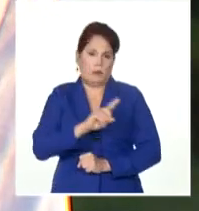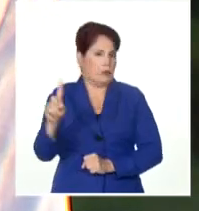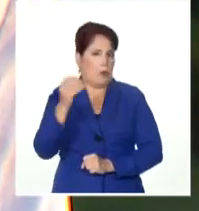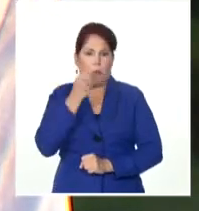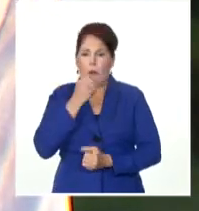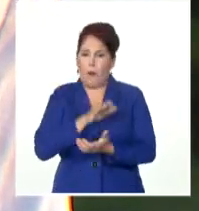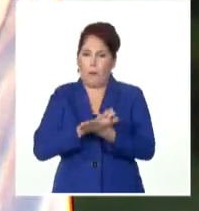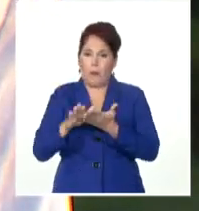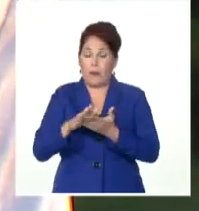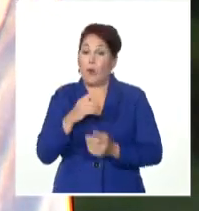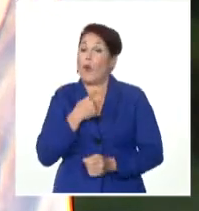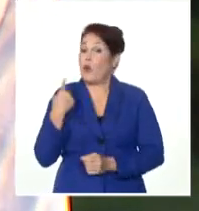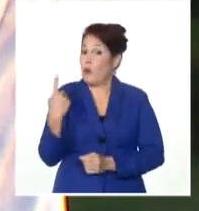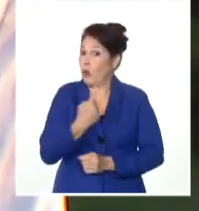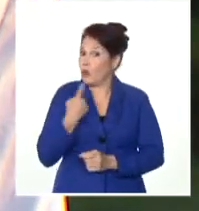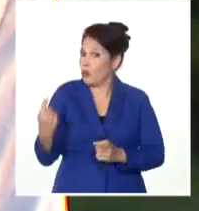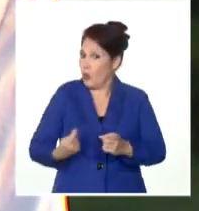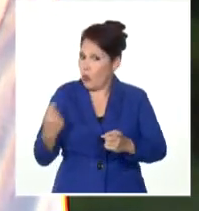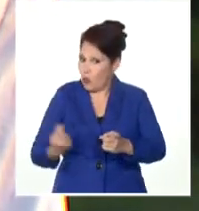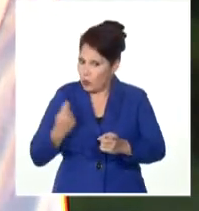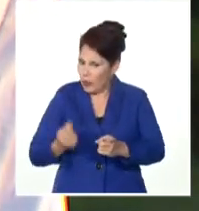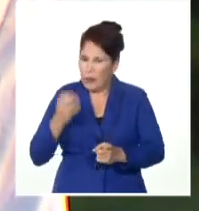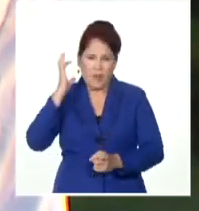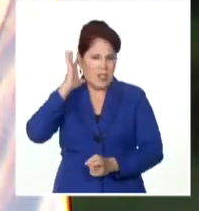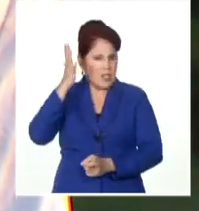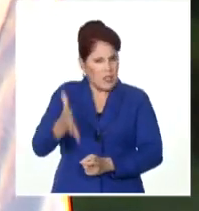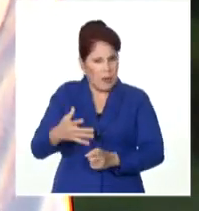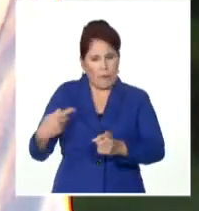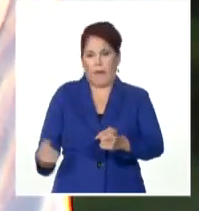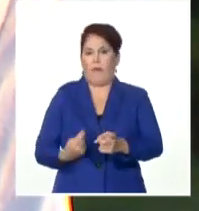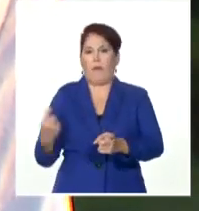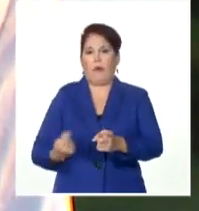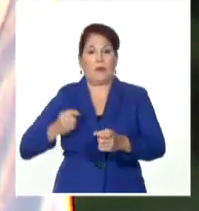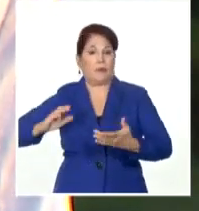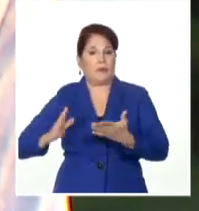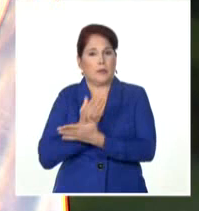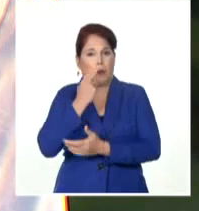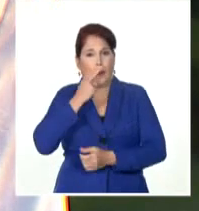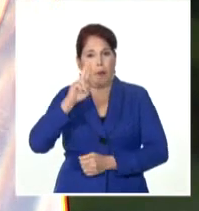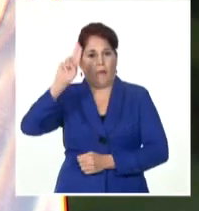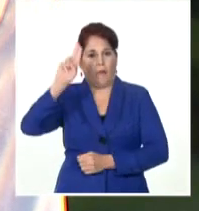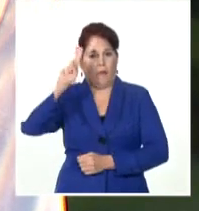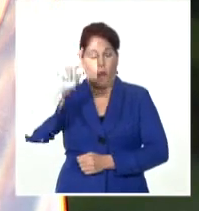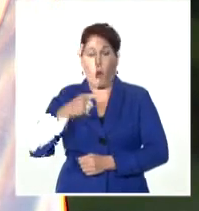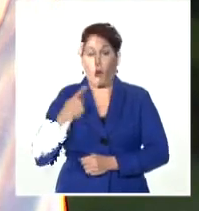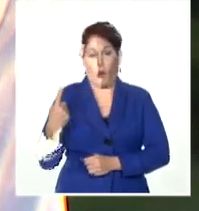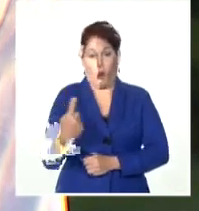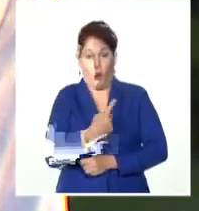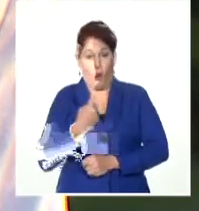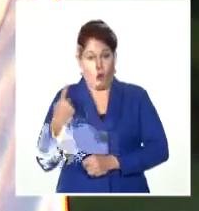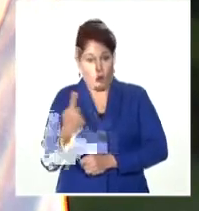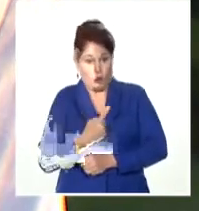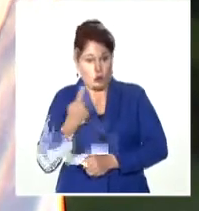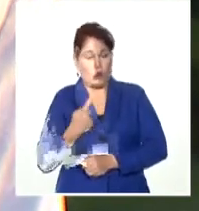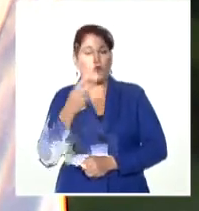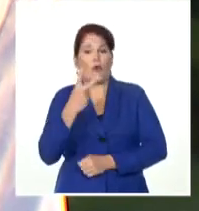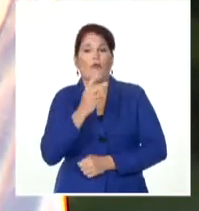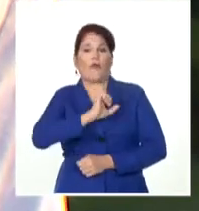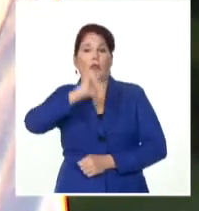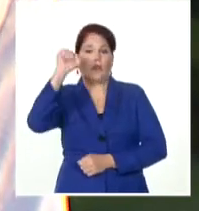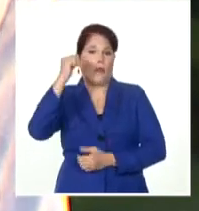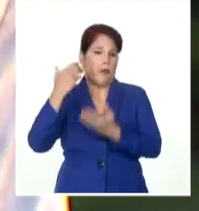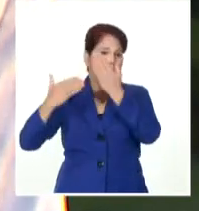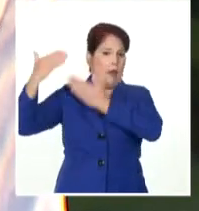Por eso siempre hemos luchado y siempre estaremos luchando. Nosotros obtuvimos la victoria en